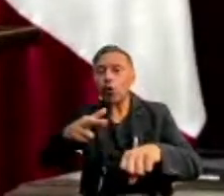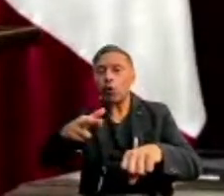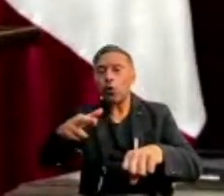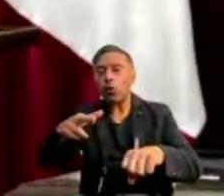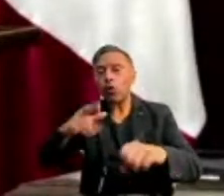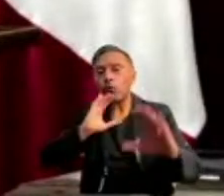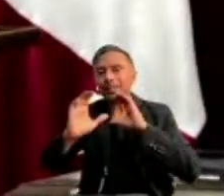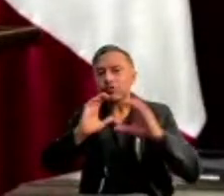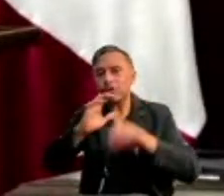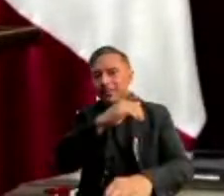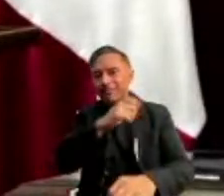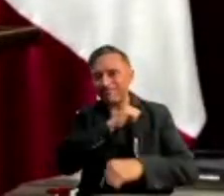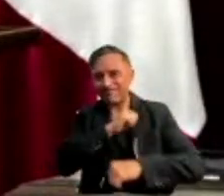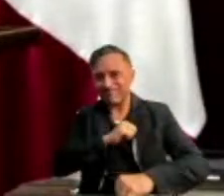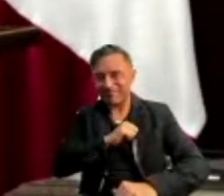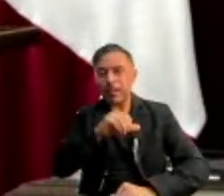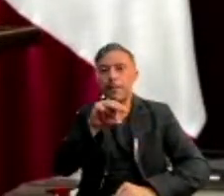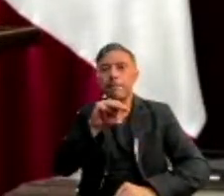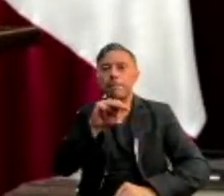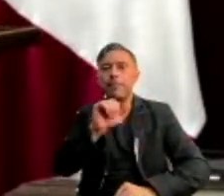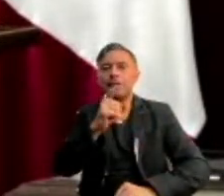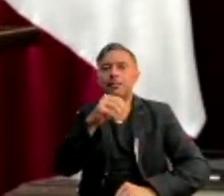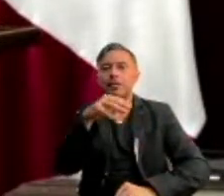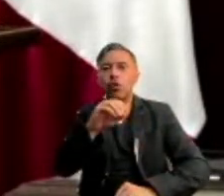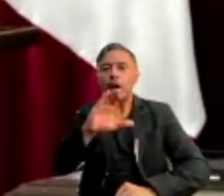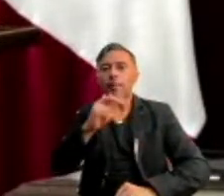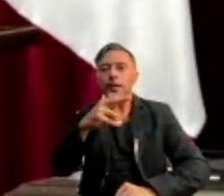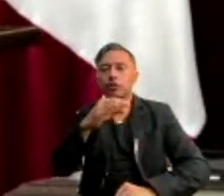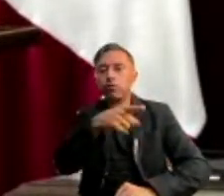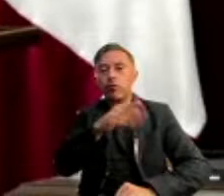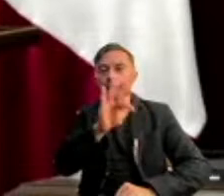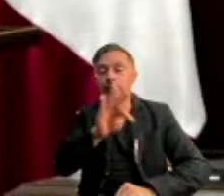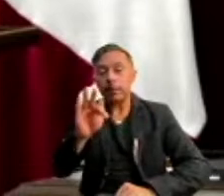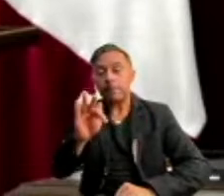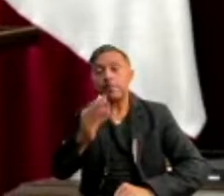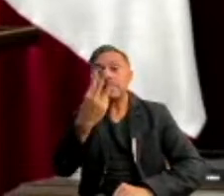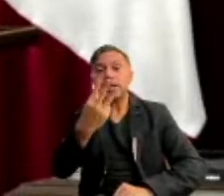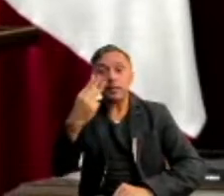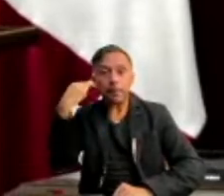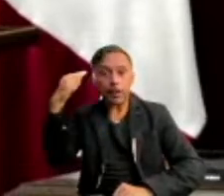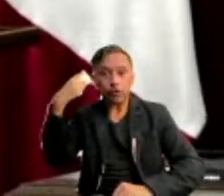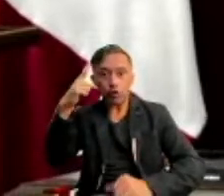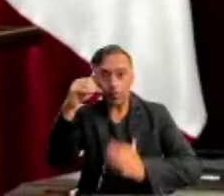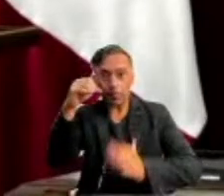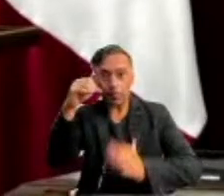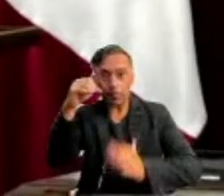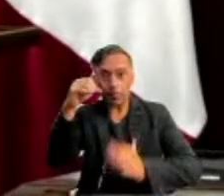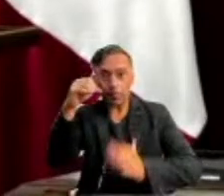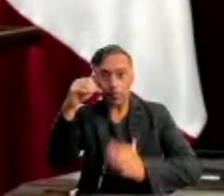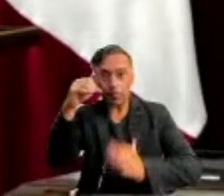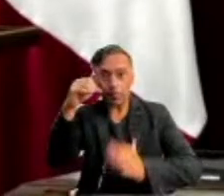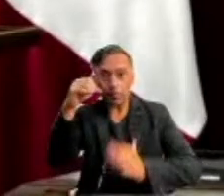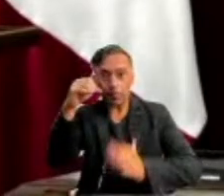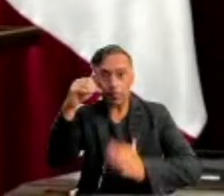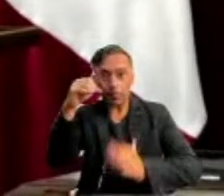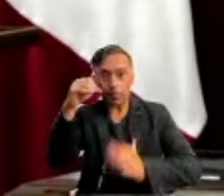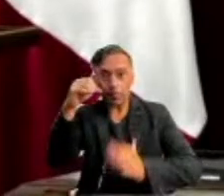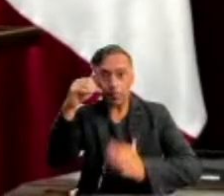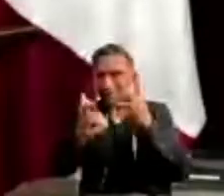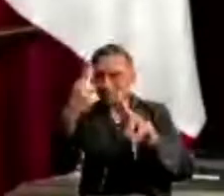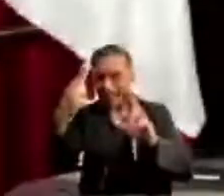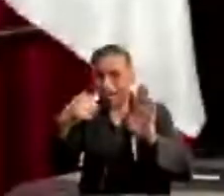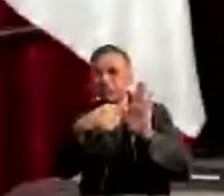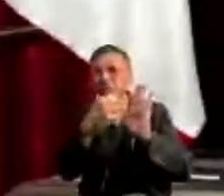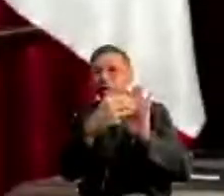Camacho, quien en un desplegado el 3 de marzo de 1942 en el diario El Universal se señaló que